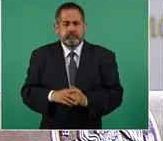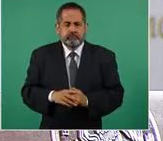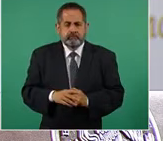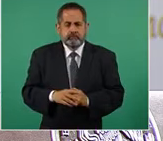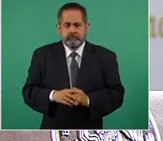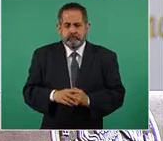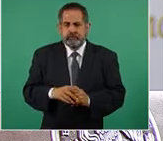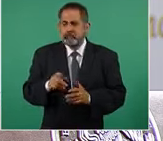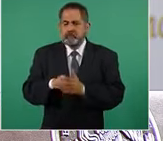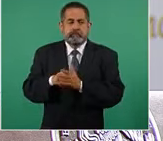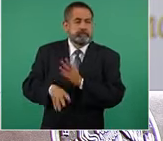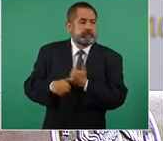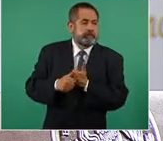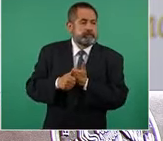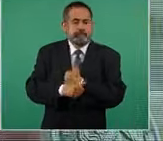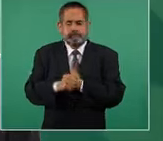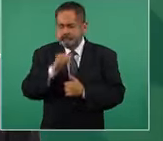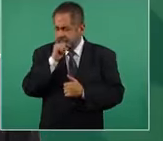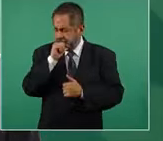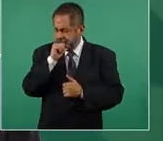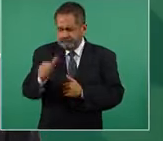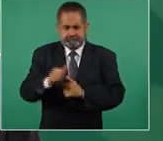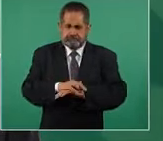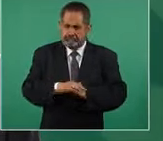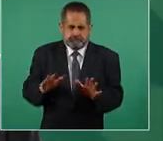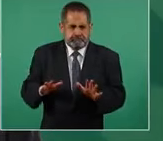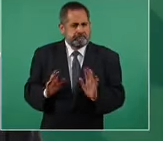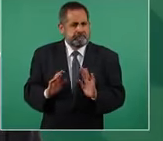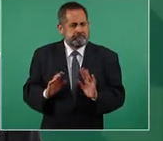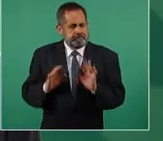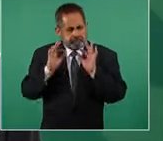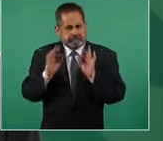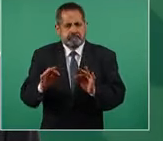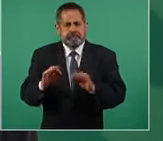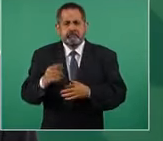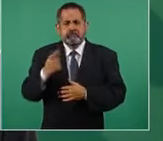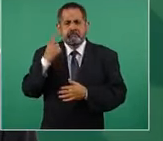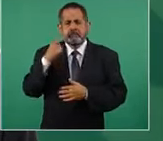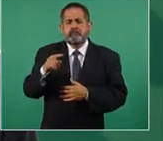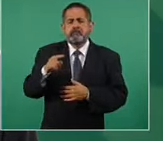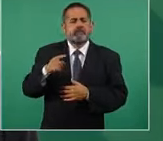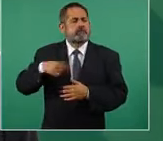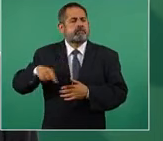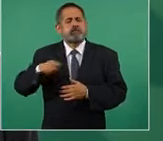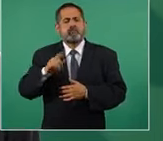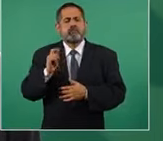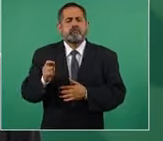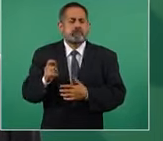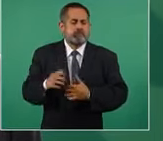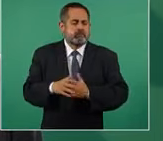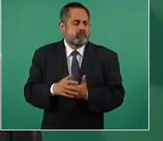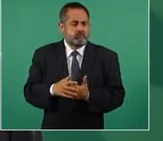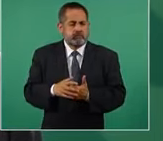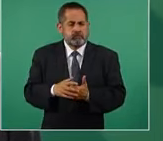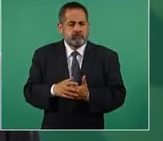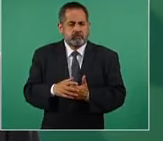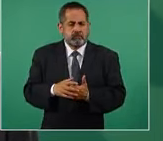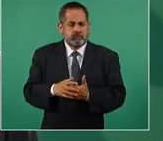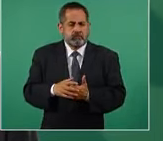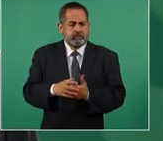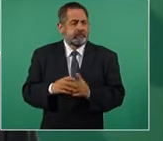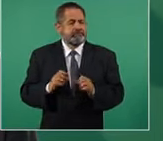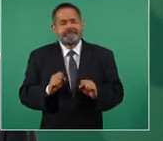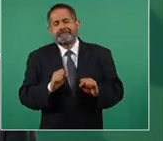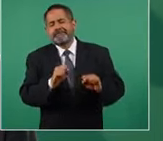sin ocultar nada, sin que prevalezca la